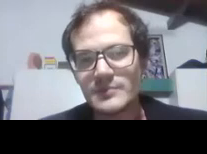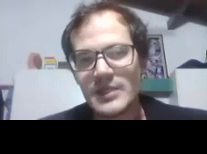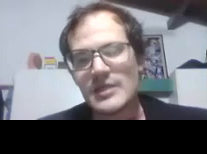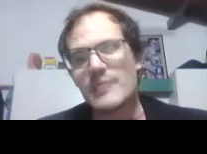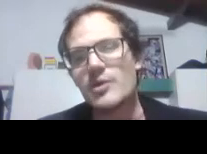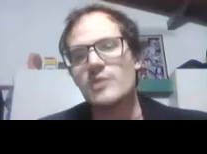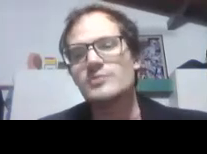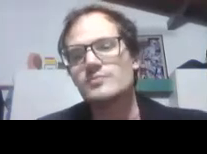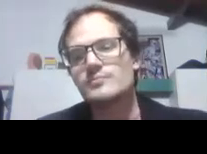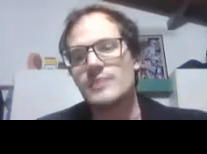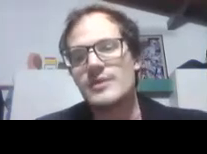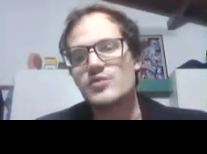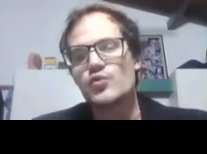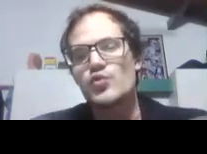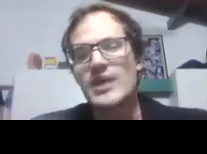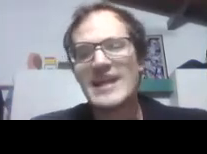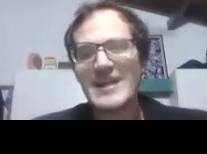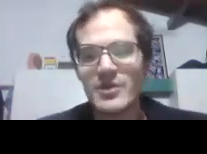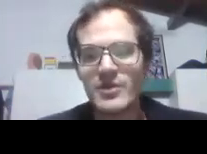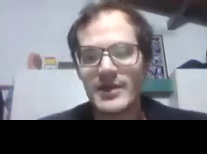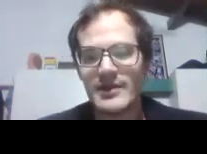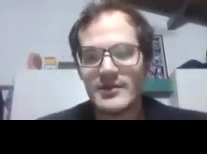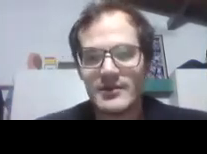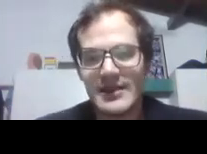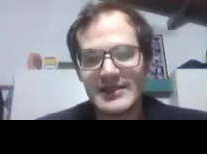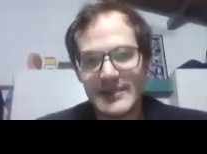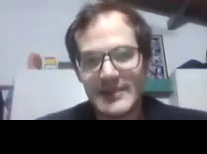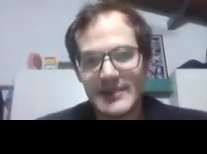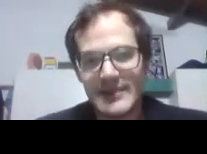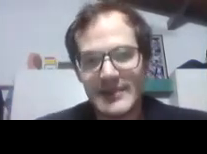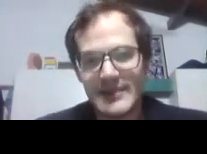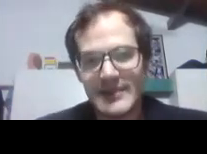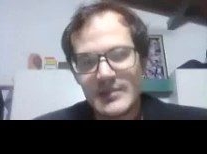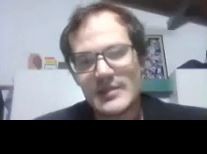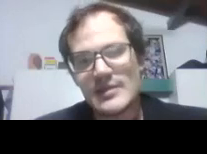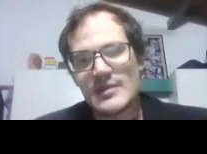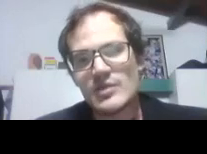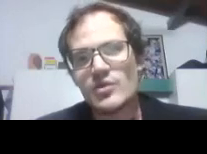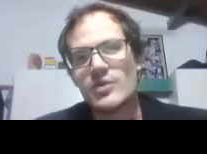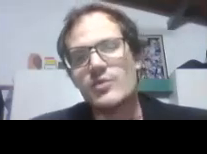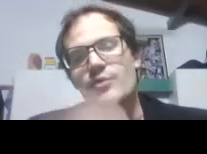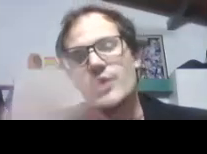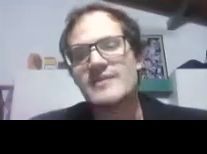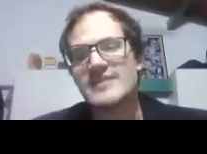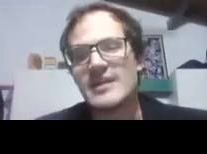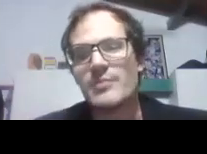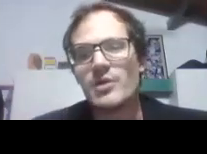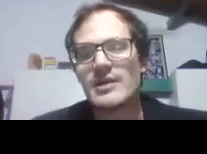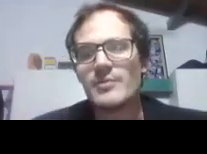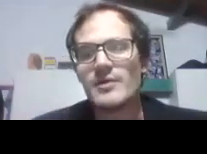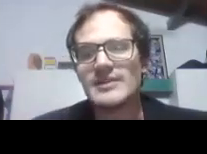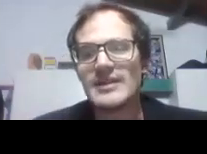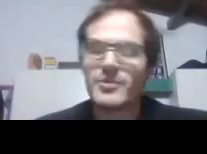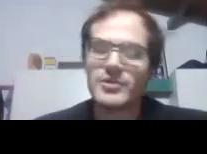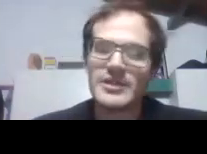Napoleón? Napoleón, su gran enemigo era Inglaterra, que no podía vencer a Napoleón en el